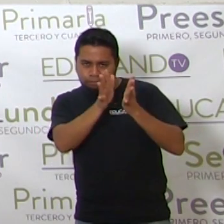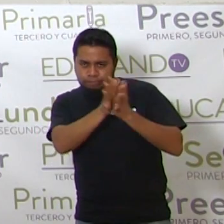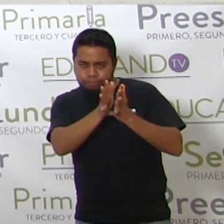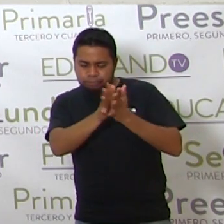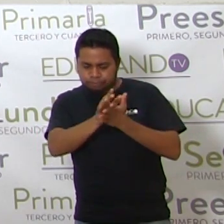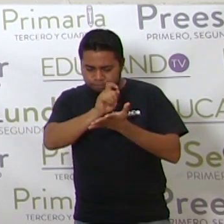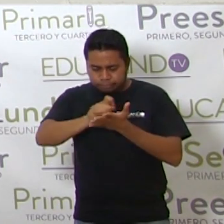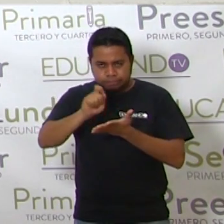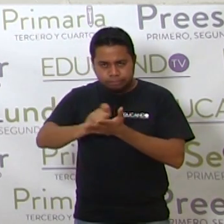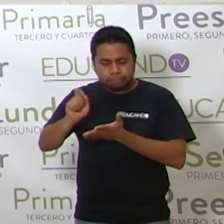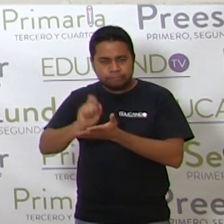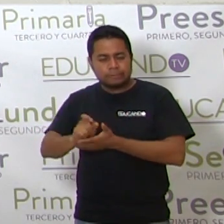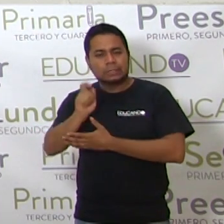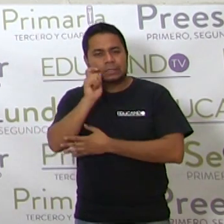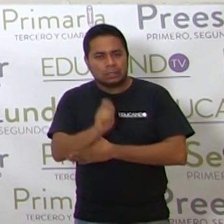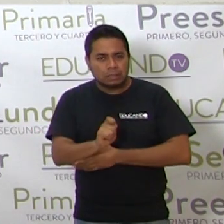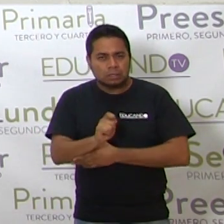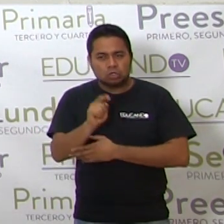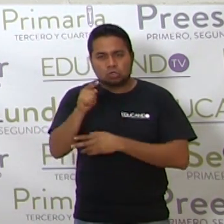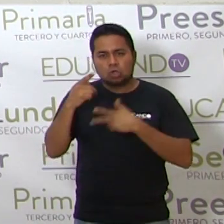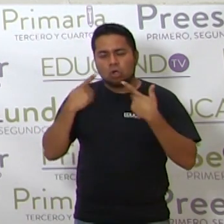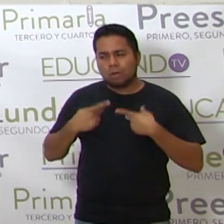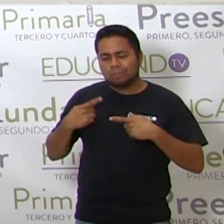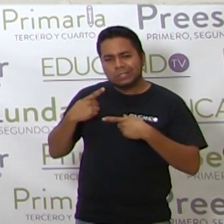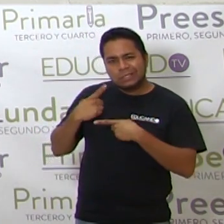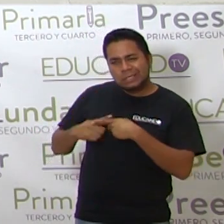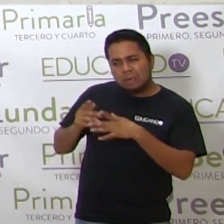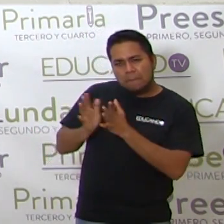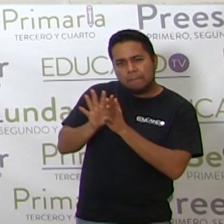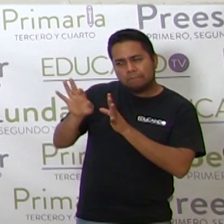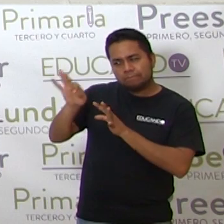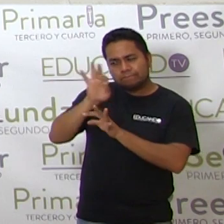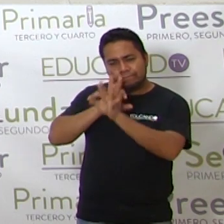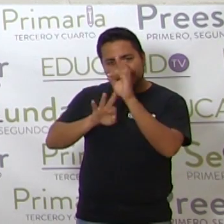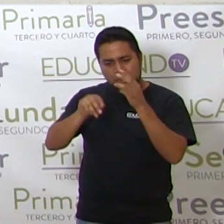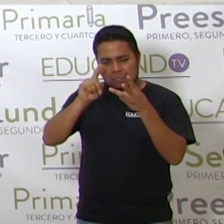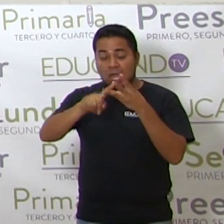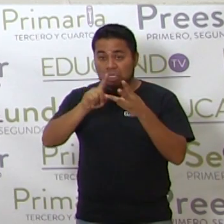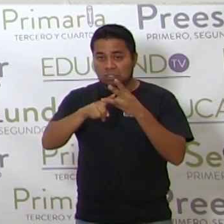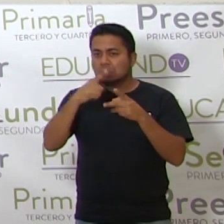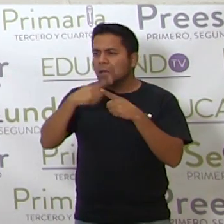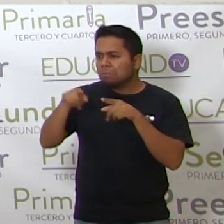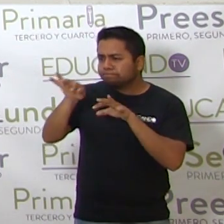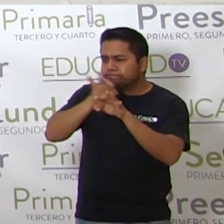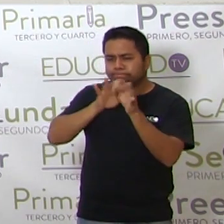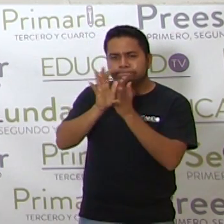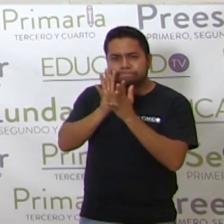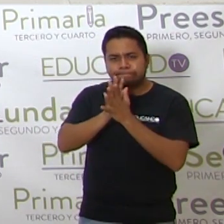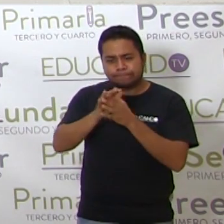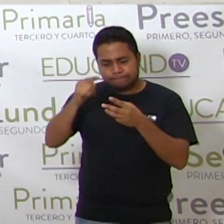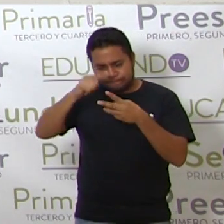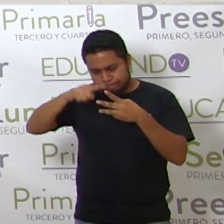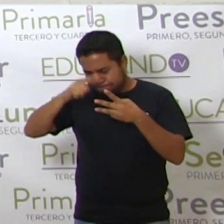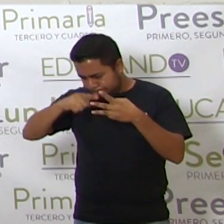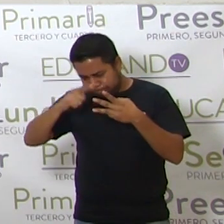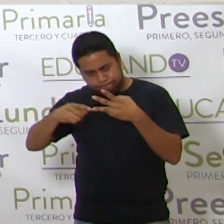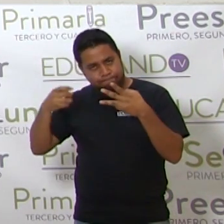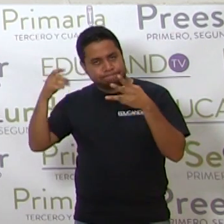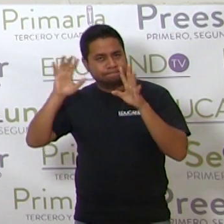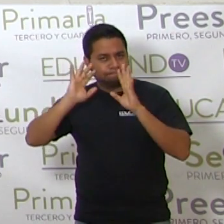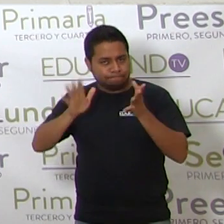libretos consiguen los actores como paso número 3 cuando ya tienen los actores